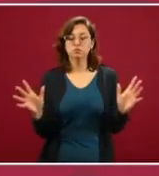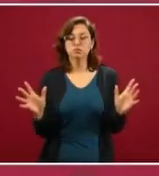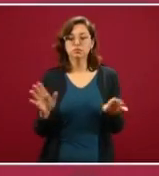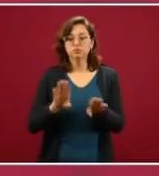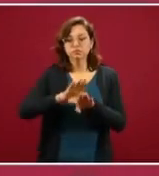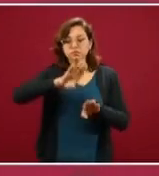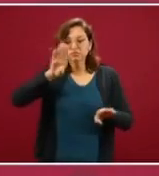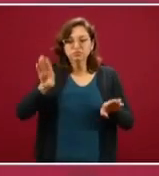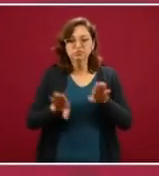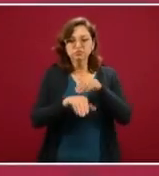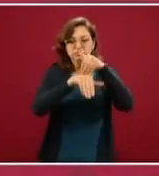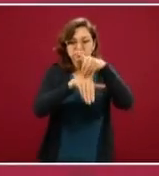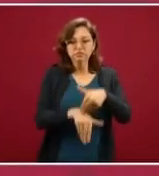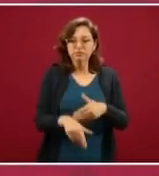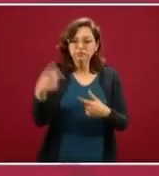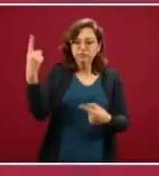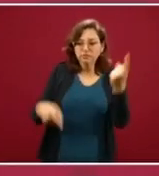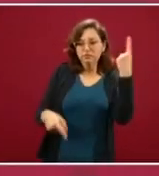subordinados.